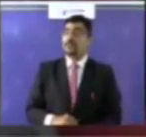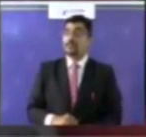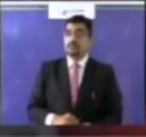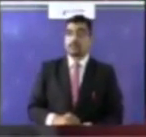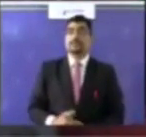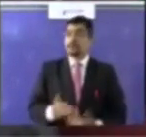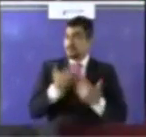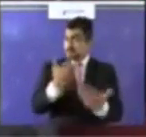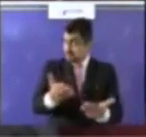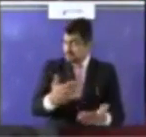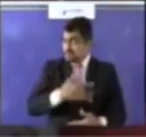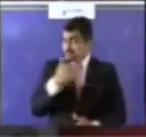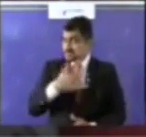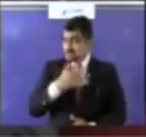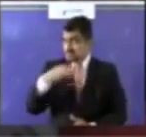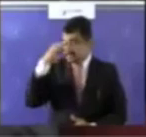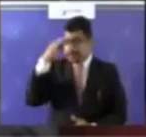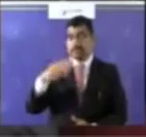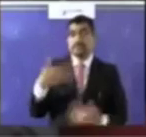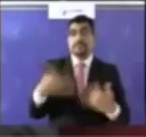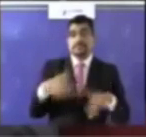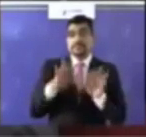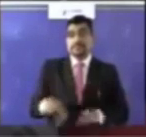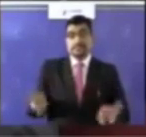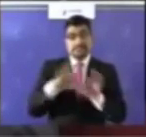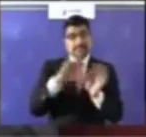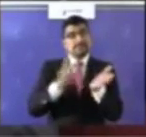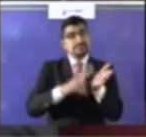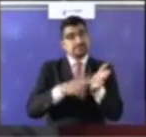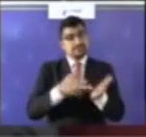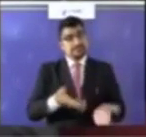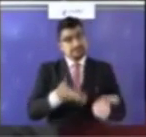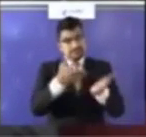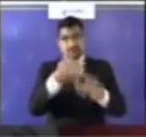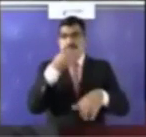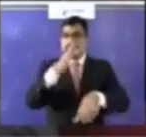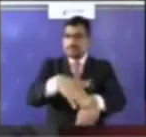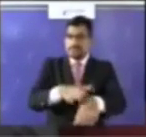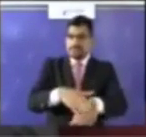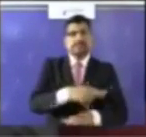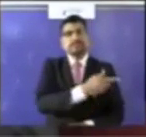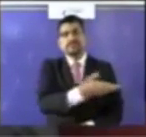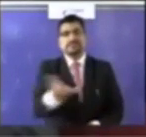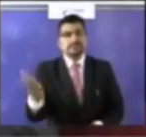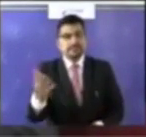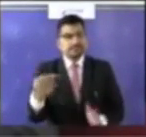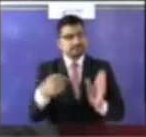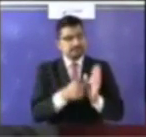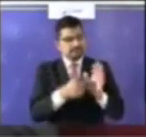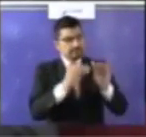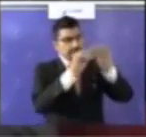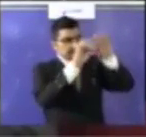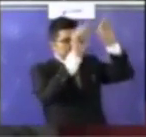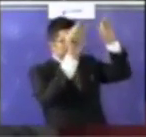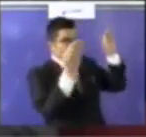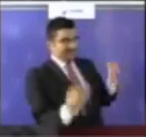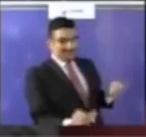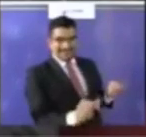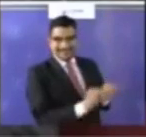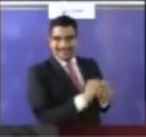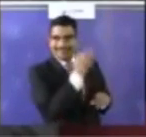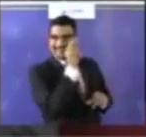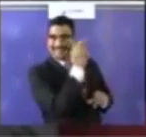Algo que considero también muy, muy valioso comentar es que el decorado del